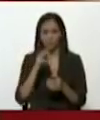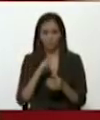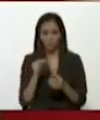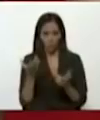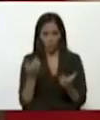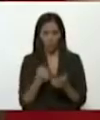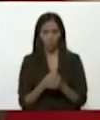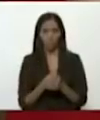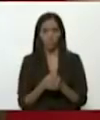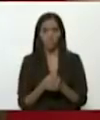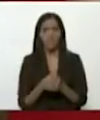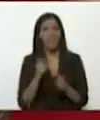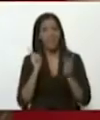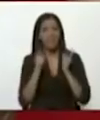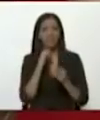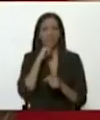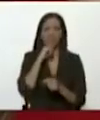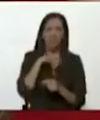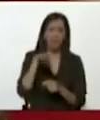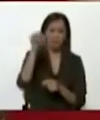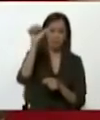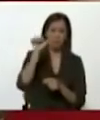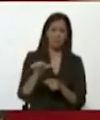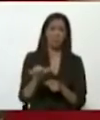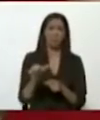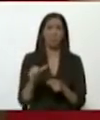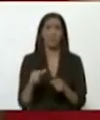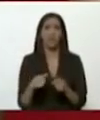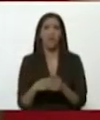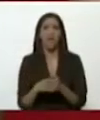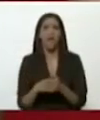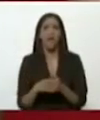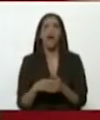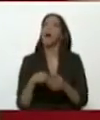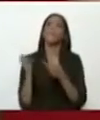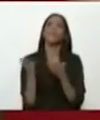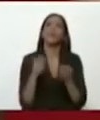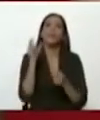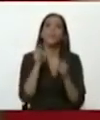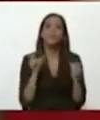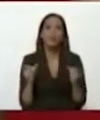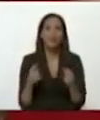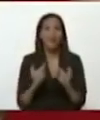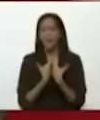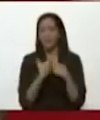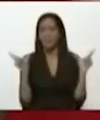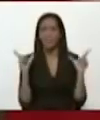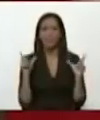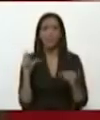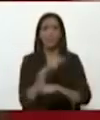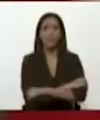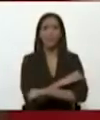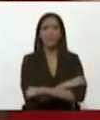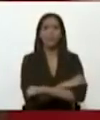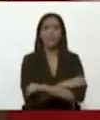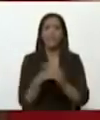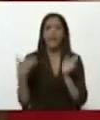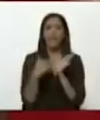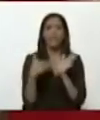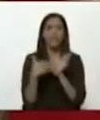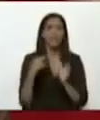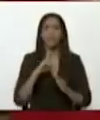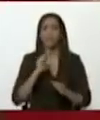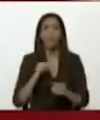a veces da asco ver cómo invita inclusive a personas que son abiertamente opositoras y las atacas porque no